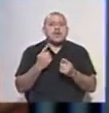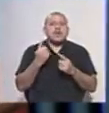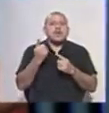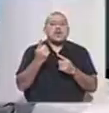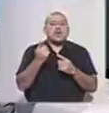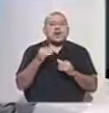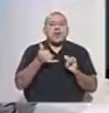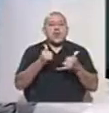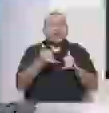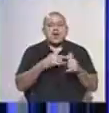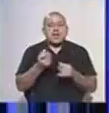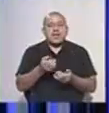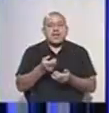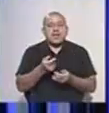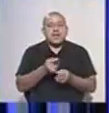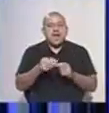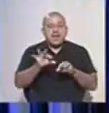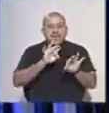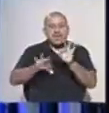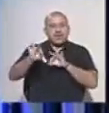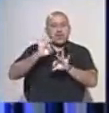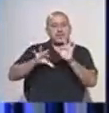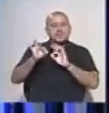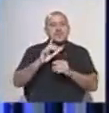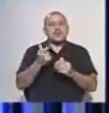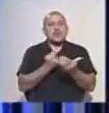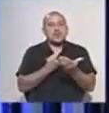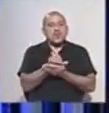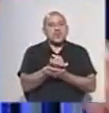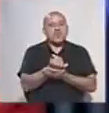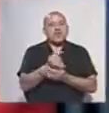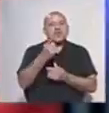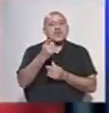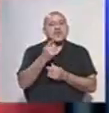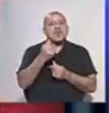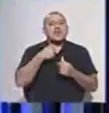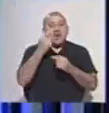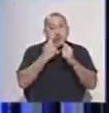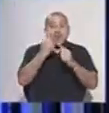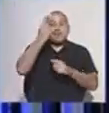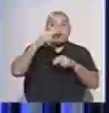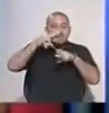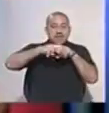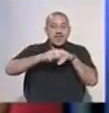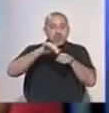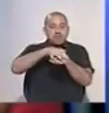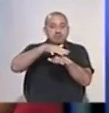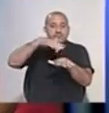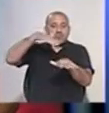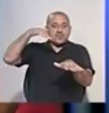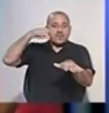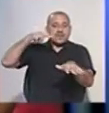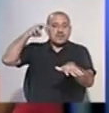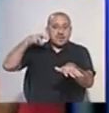por ejemplo, ¿no? Y compramos un número... Que se salió un número. Mirá, estamos arriba. Estamos en la tribuna de arriba del